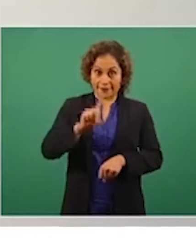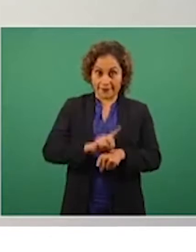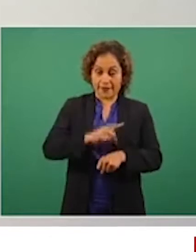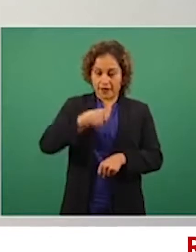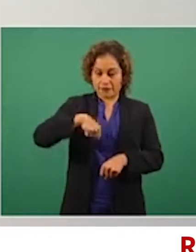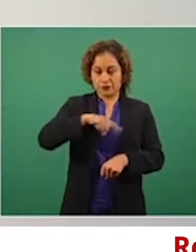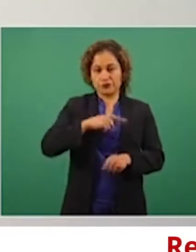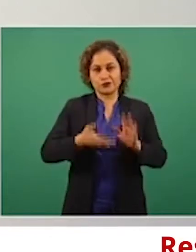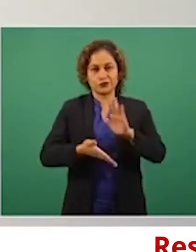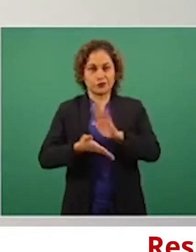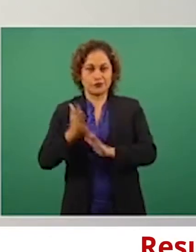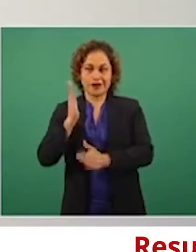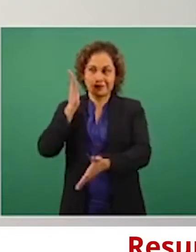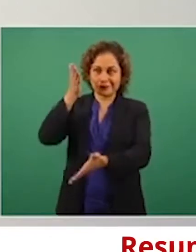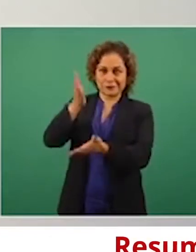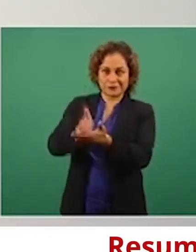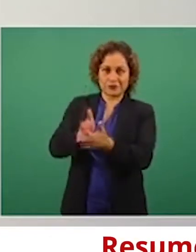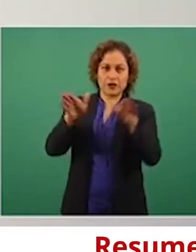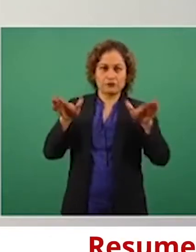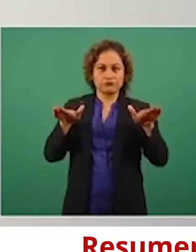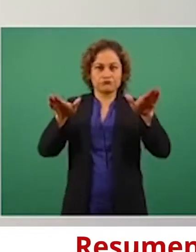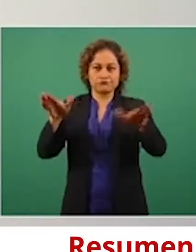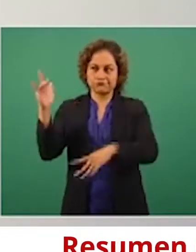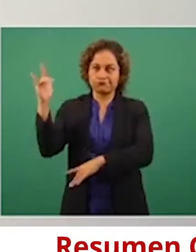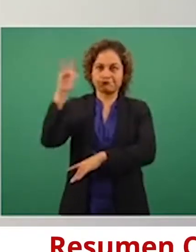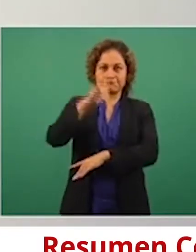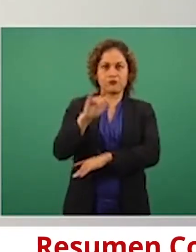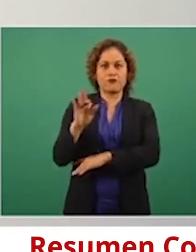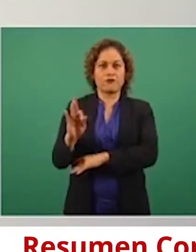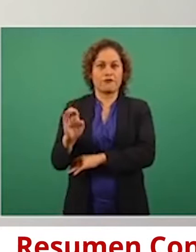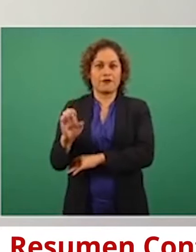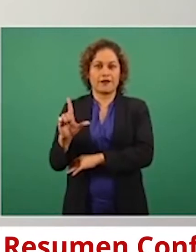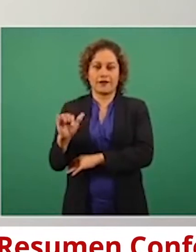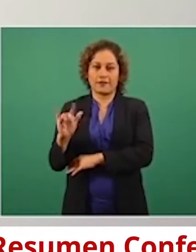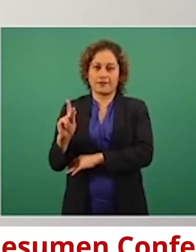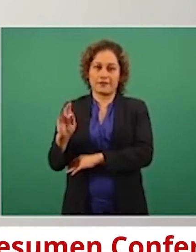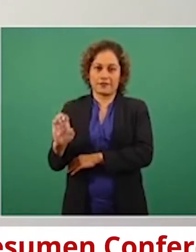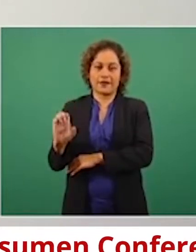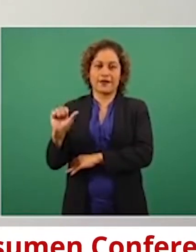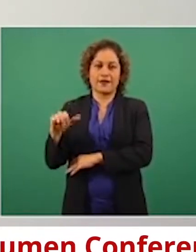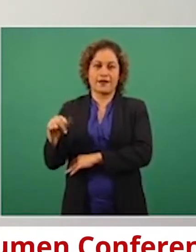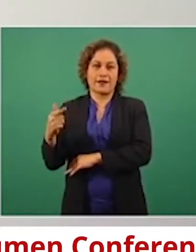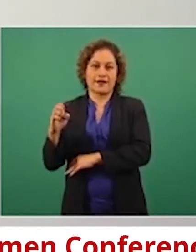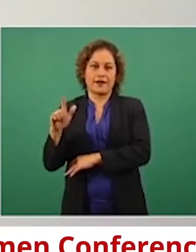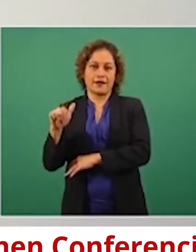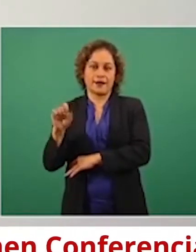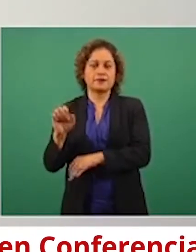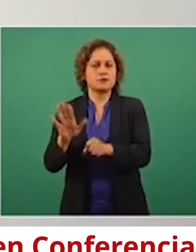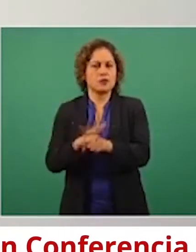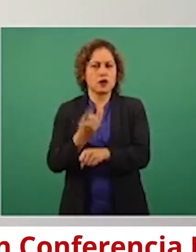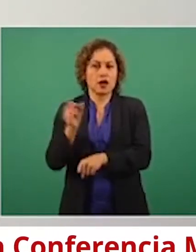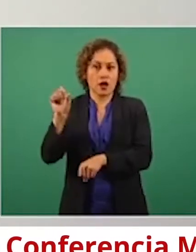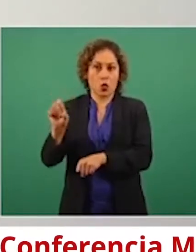maestros a nivel nacional dice el presidente que el hecho de que no se exhiban los contratos no quiere decir que no existan sino que bueno pues están cumpliendo